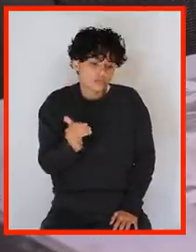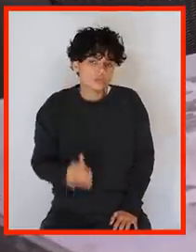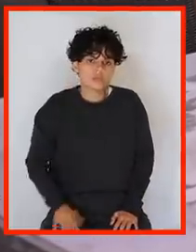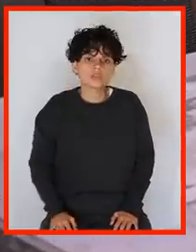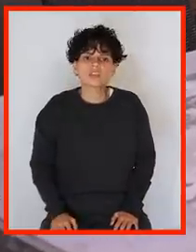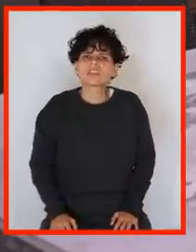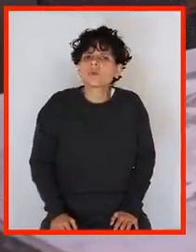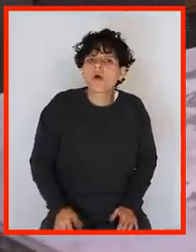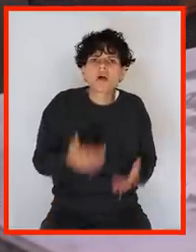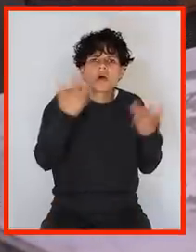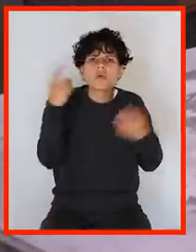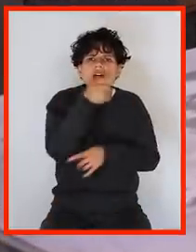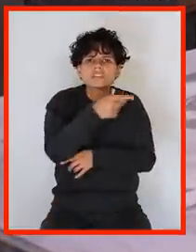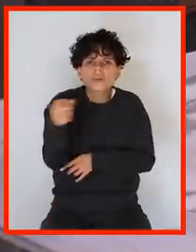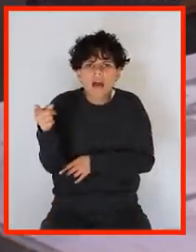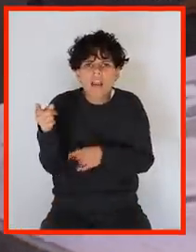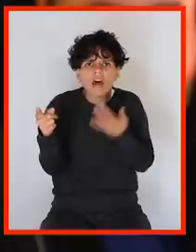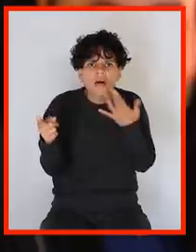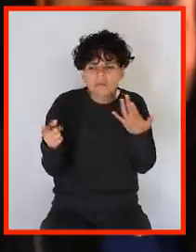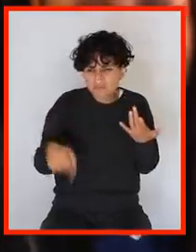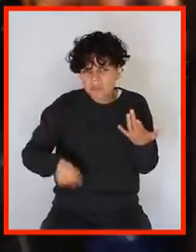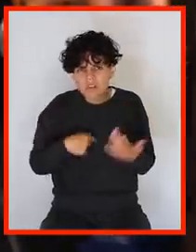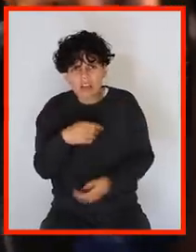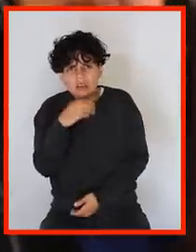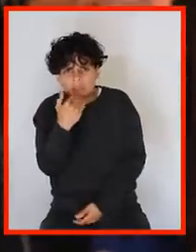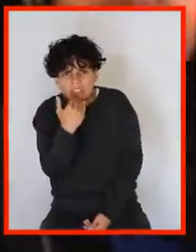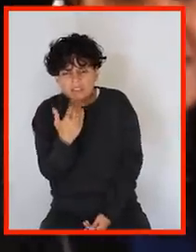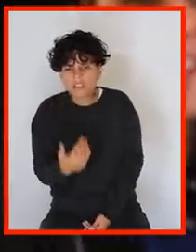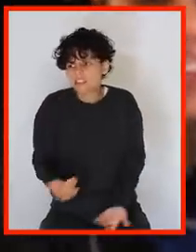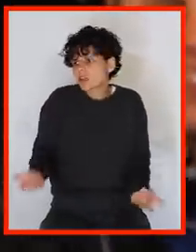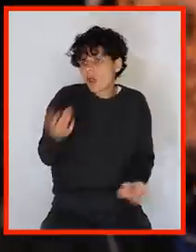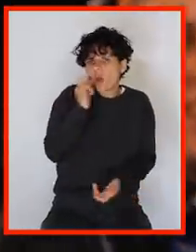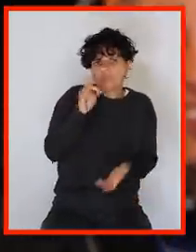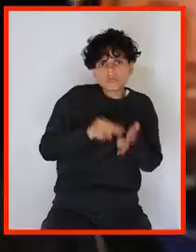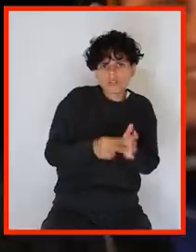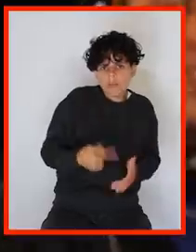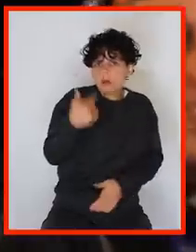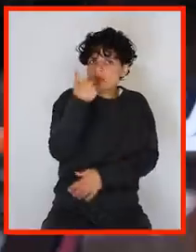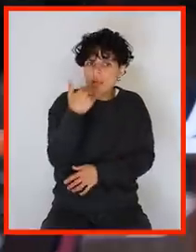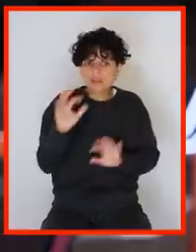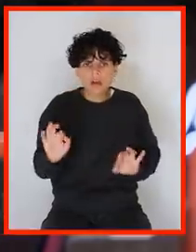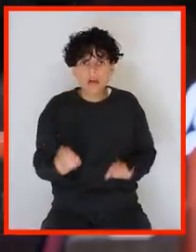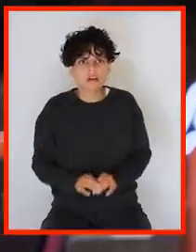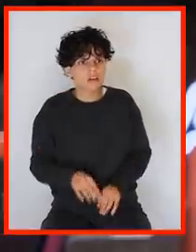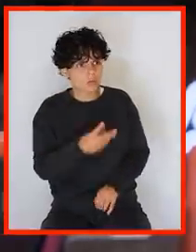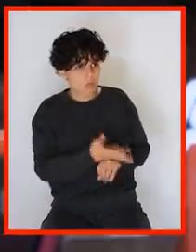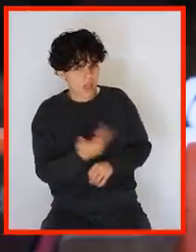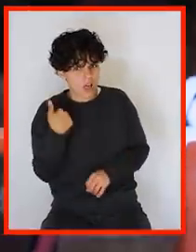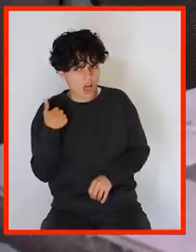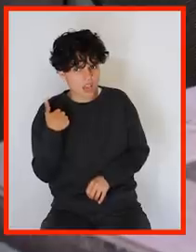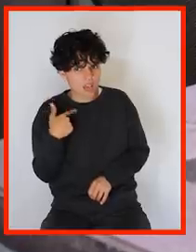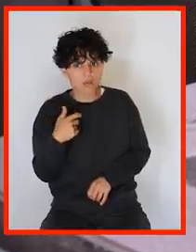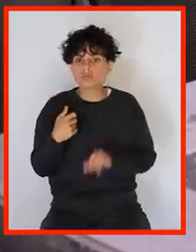pues, bueno, si ¿Y no comiste, weón, para venirte a comer una pizza acá? Sí, pues. ¿Cuál es el drama, weón, pues, si una pizza? Te rompí una pizza, weón,